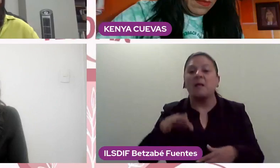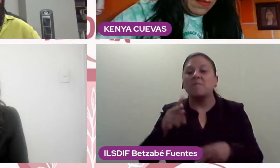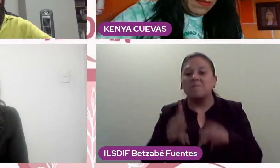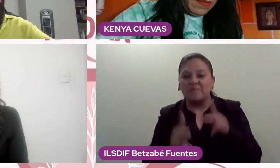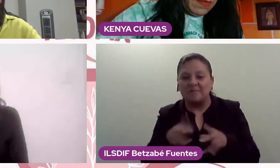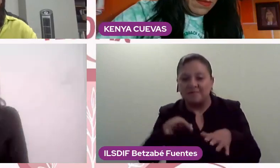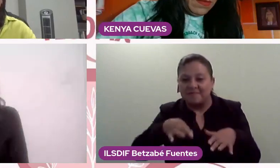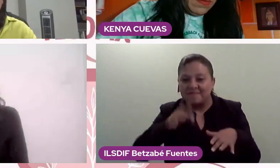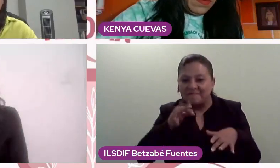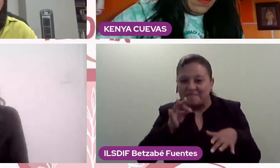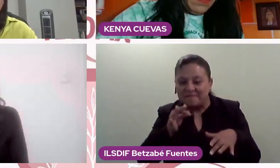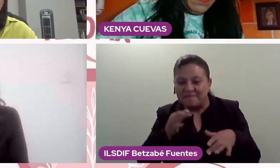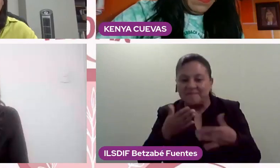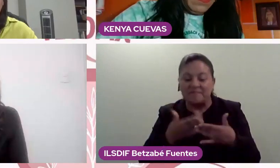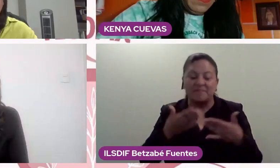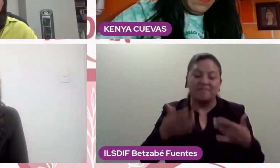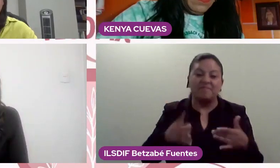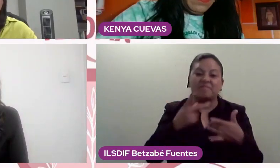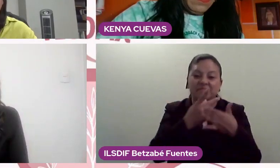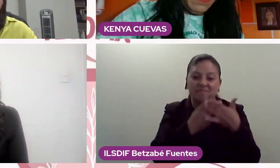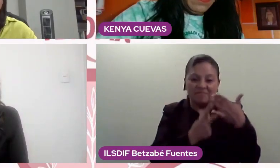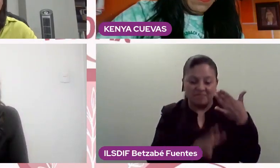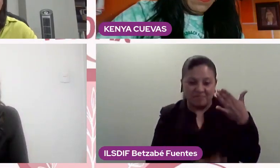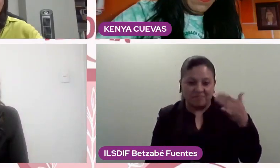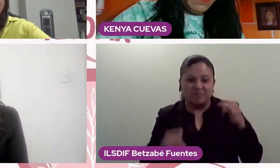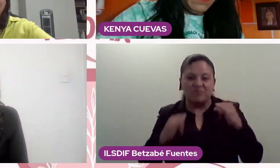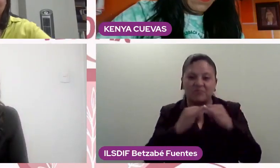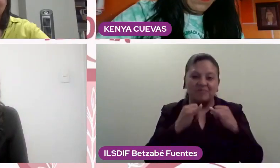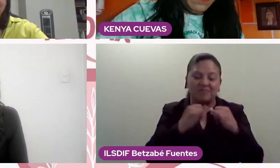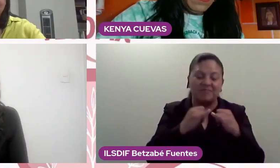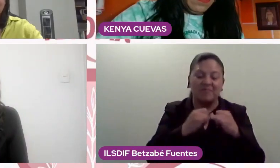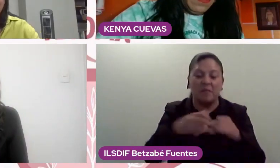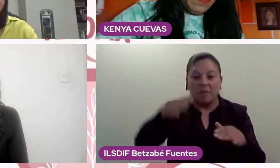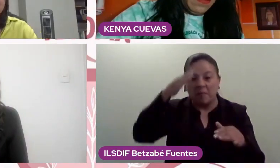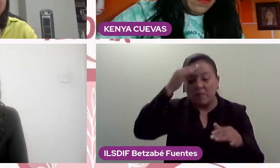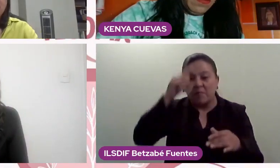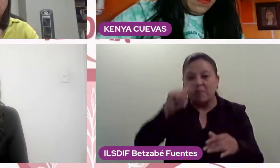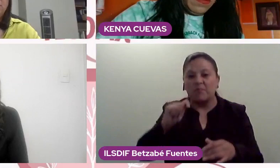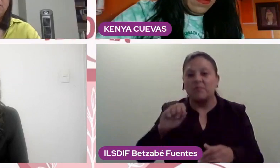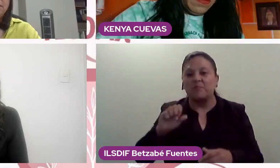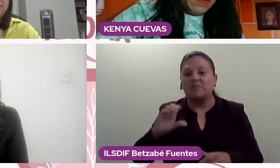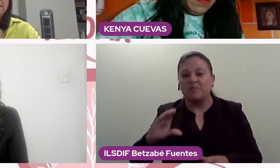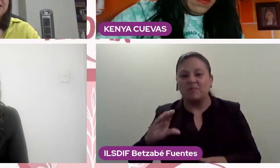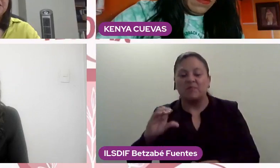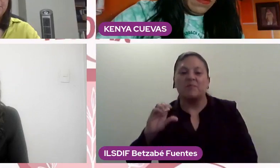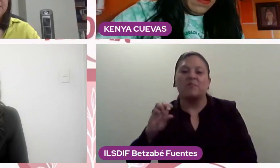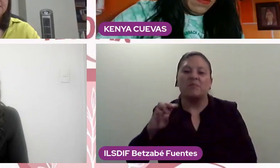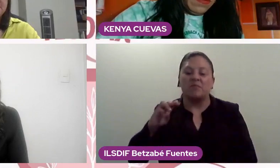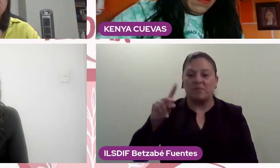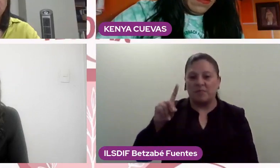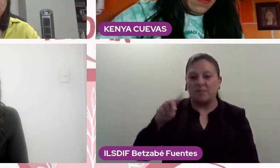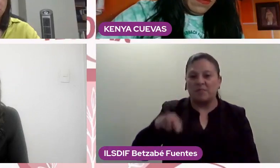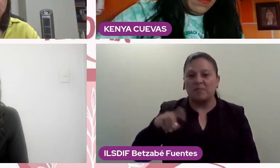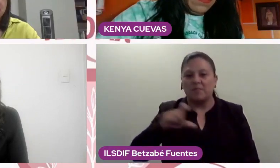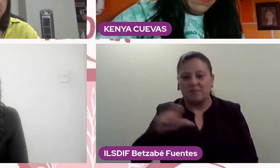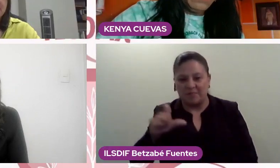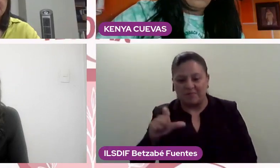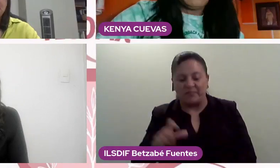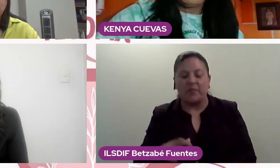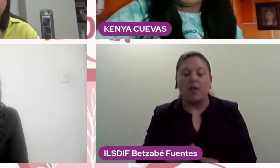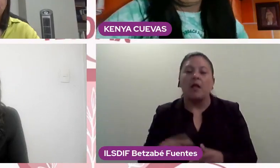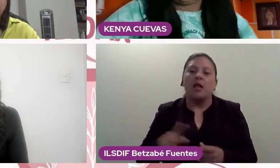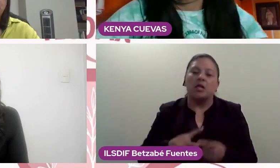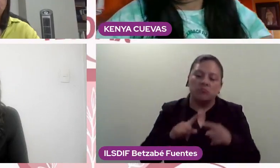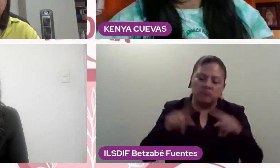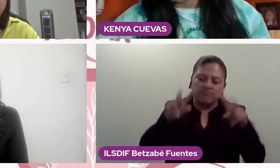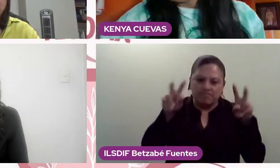el marco del programa institucional Aprende TCDMX. El tema de hoy, transfeminicidio y otros crímenes